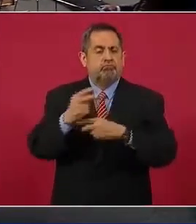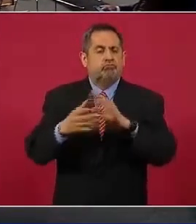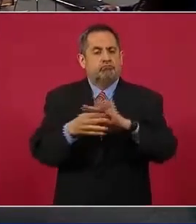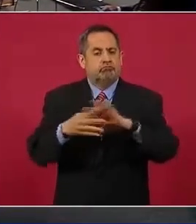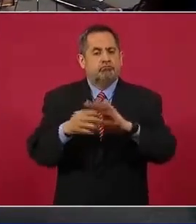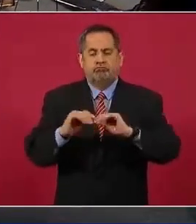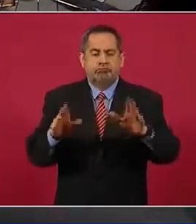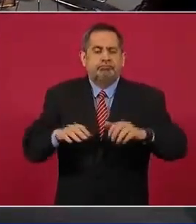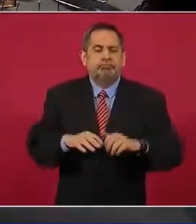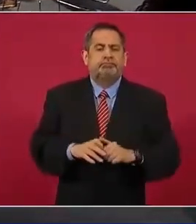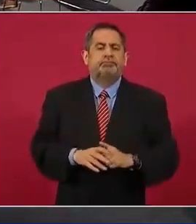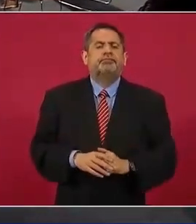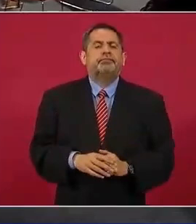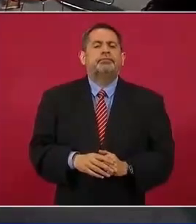explicar.